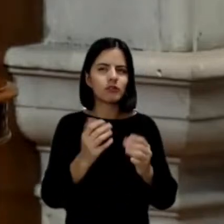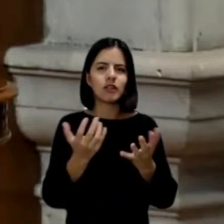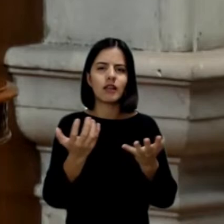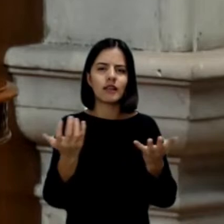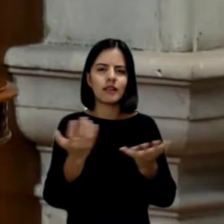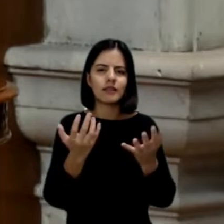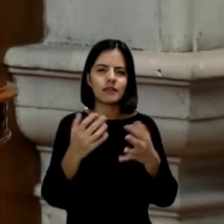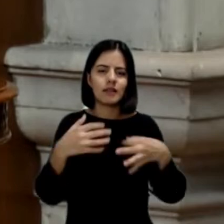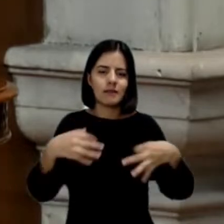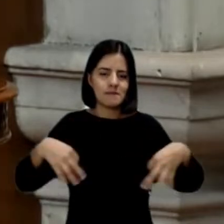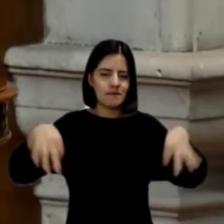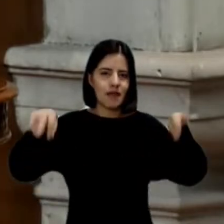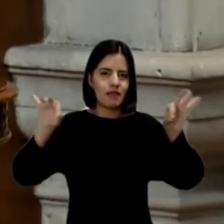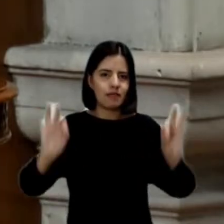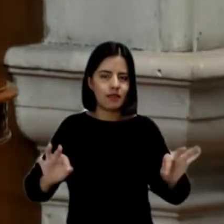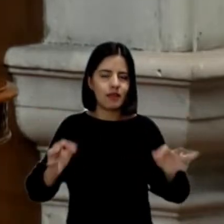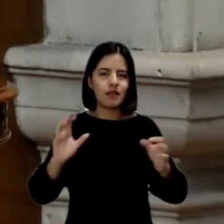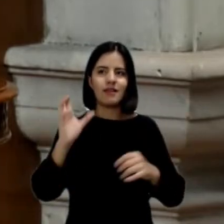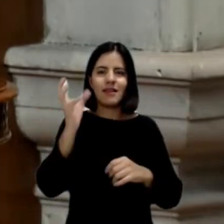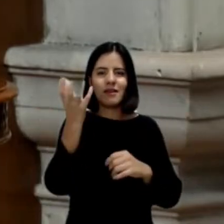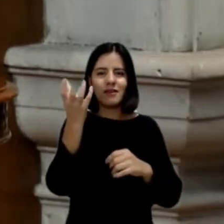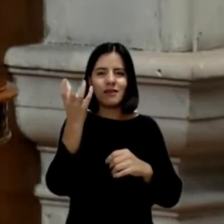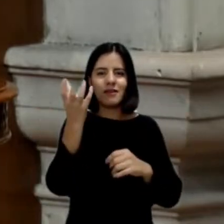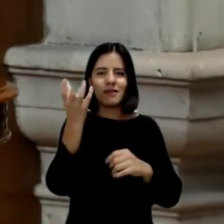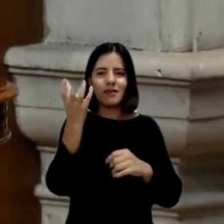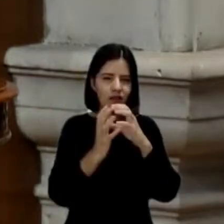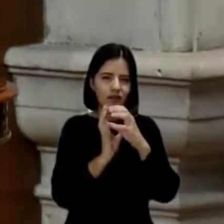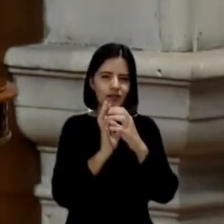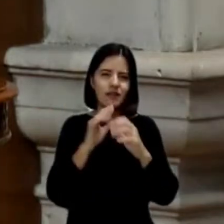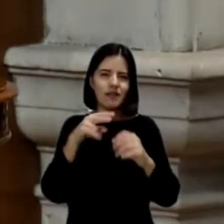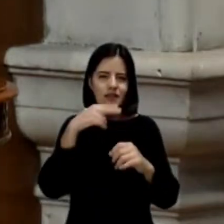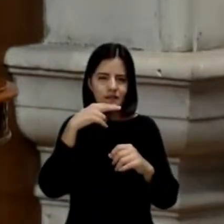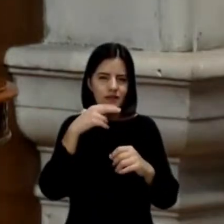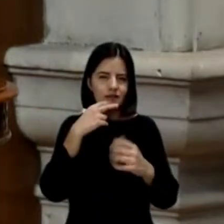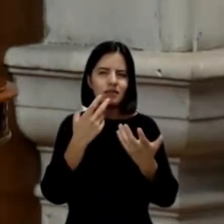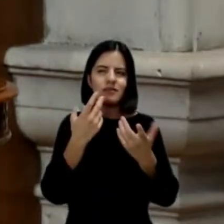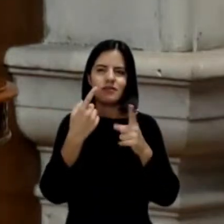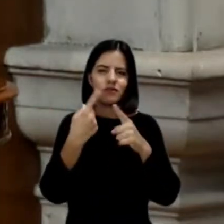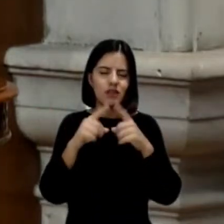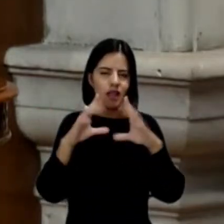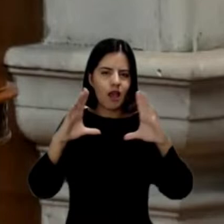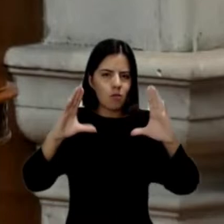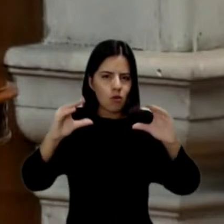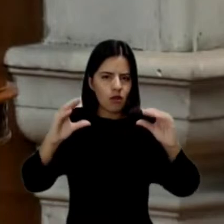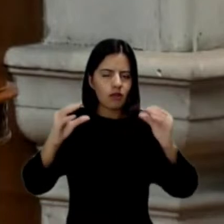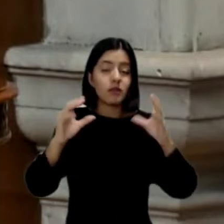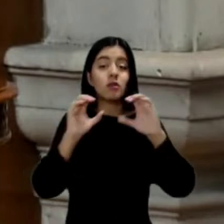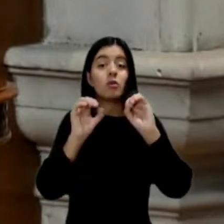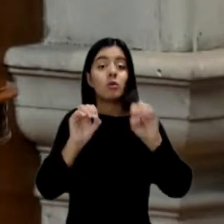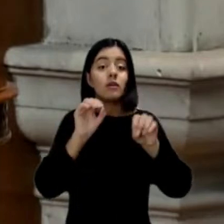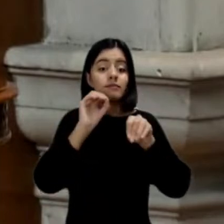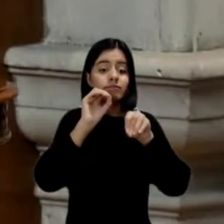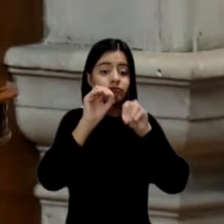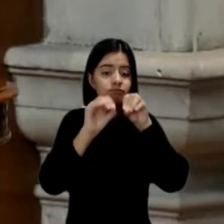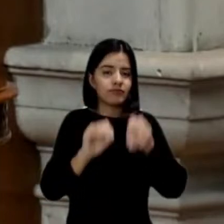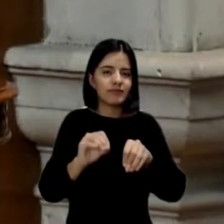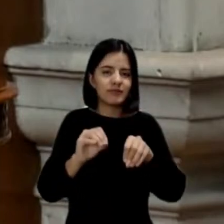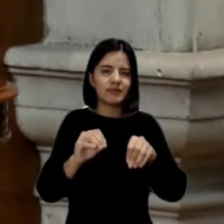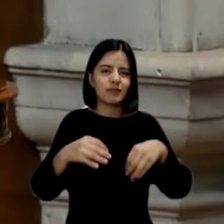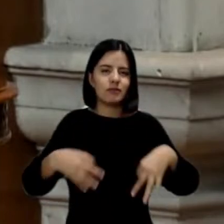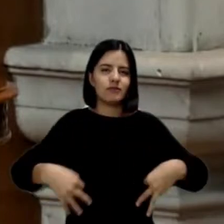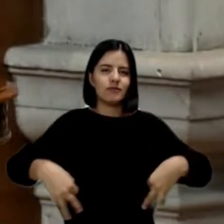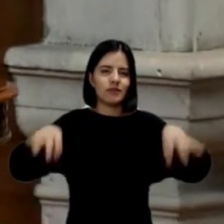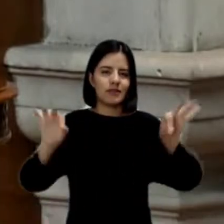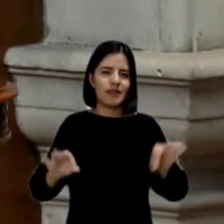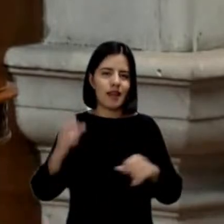manteles, esferas navideñas, tapetes, cojines, almohadas o incluso aplicaciones, edredones, colchas y